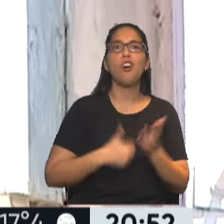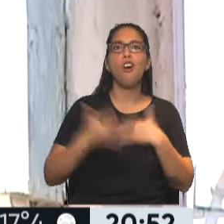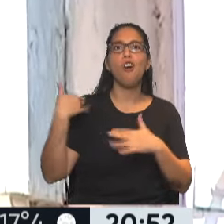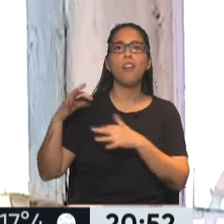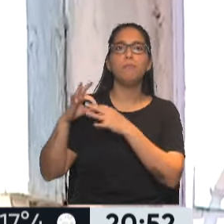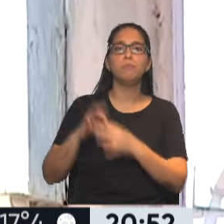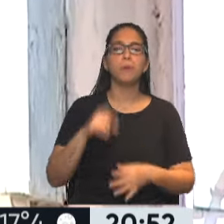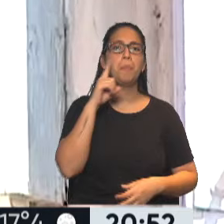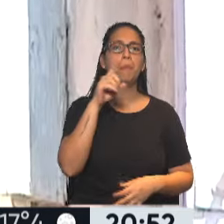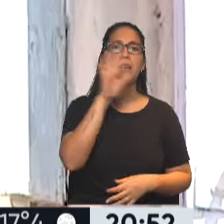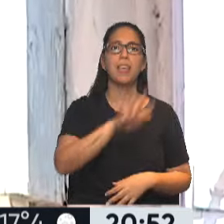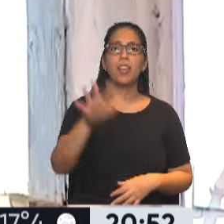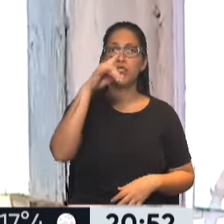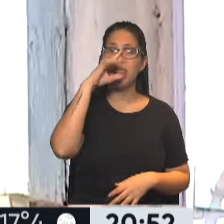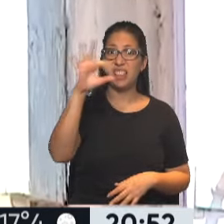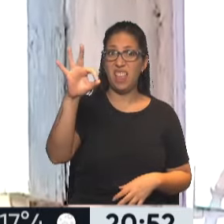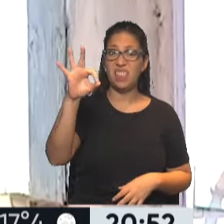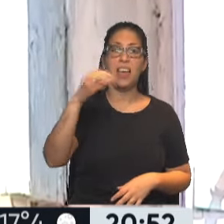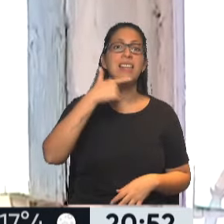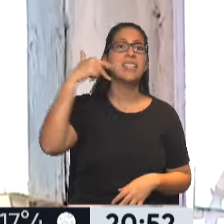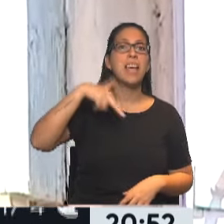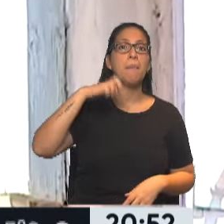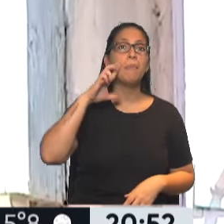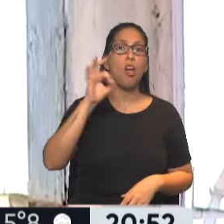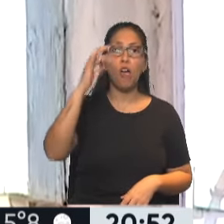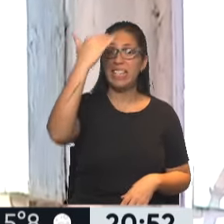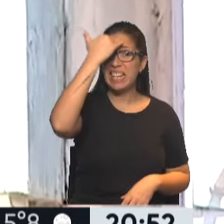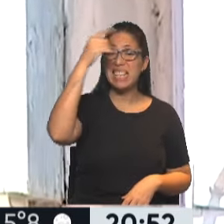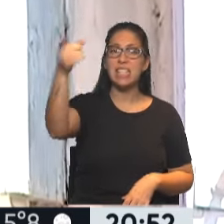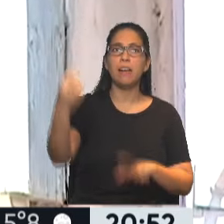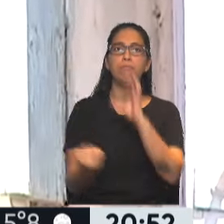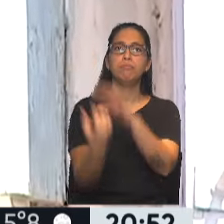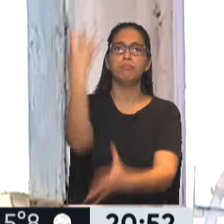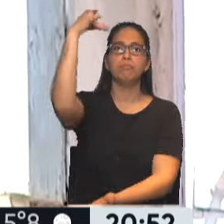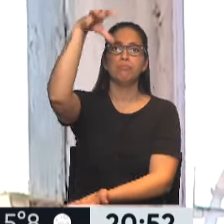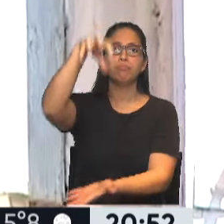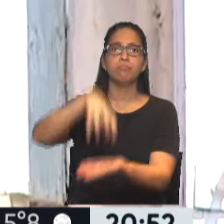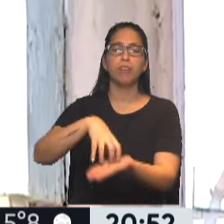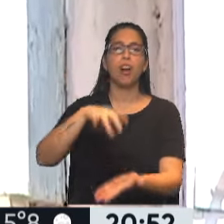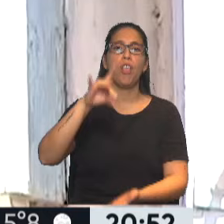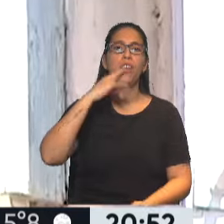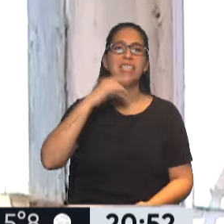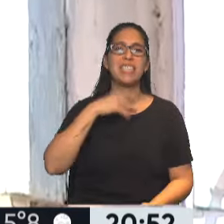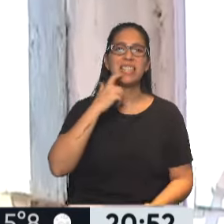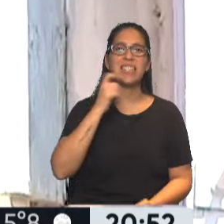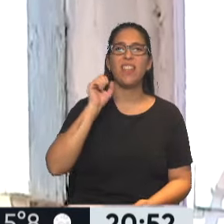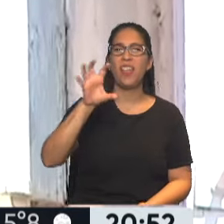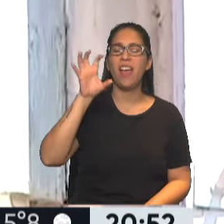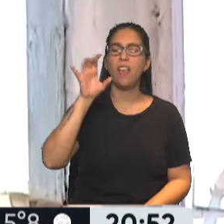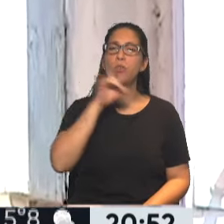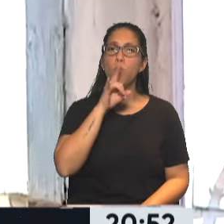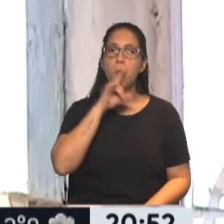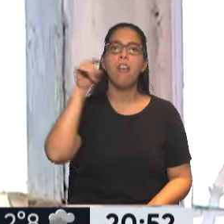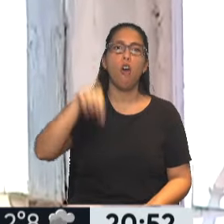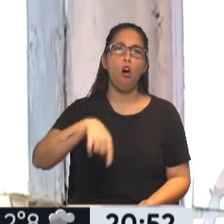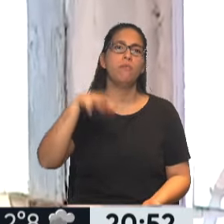en 1570 San Pío XV creó la entonces llamada diócesis de Tucumán, con sede en lo que hoy